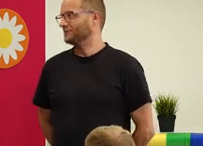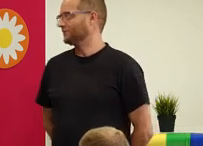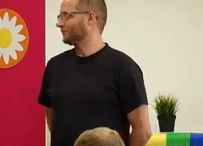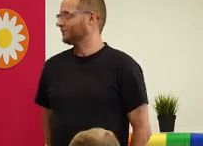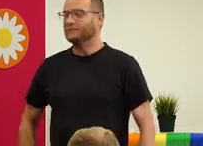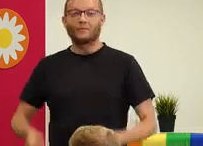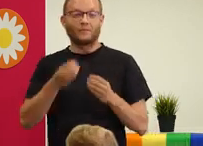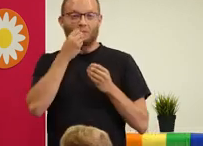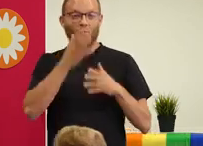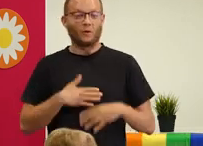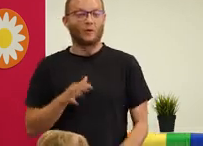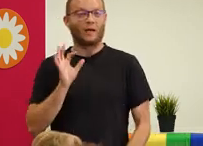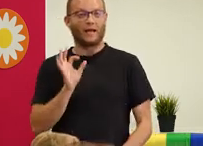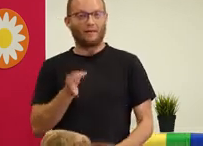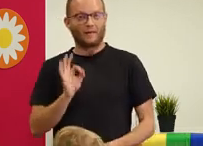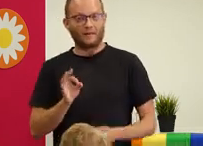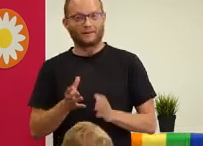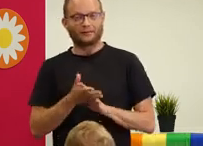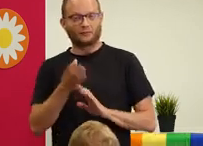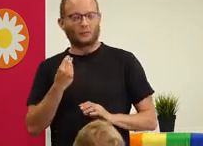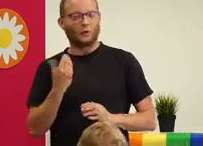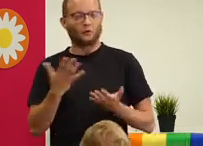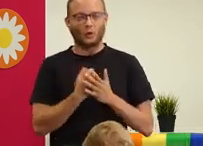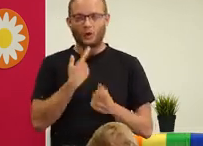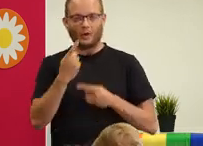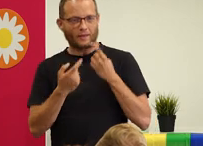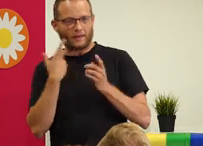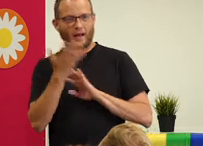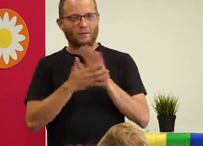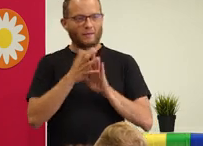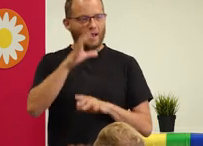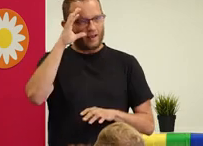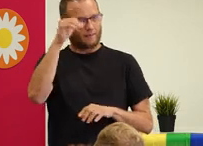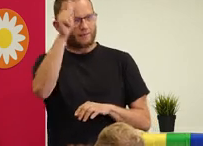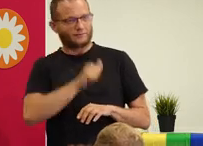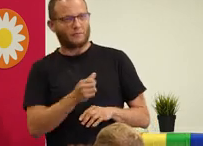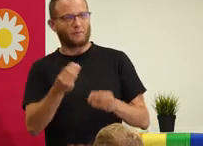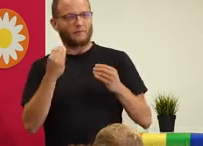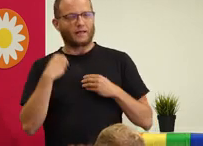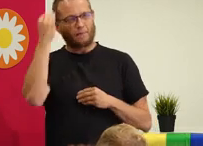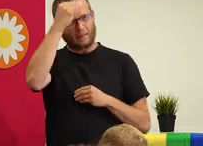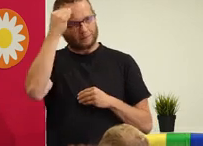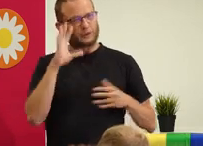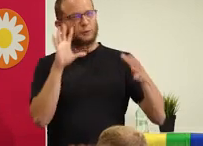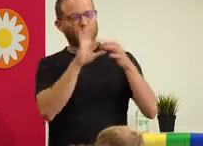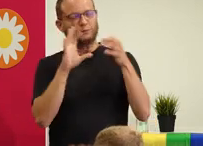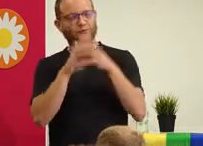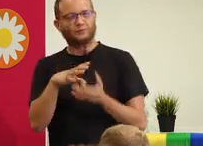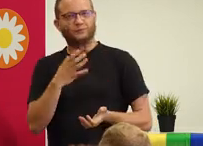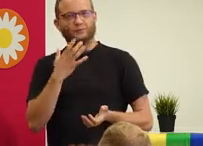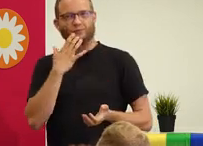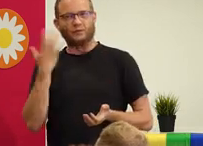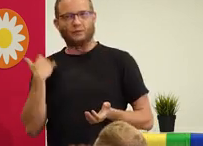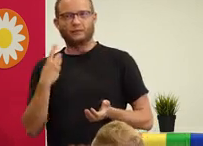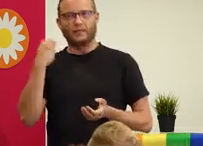Pero bueno, la verdad que es súper interesante todo lo que decís. Conforme hablabais, es que me vienen además mogollón de pensamientos, de, pues eso, como si